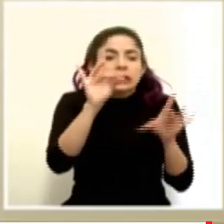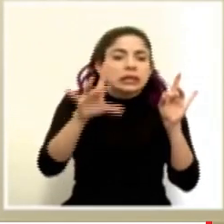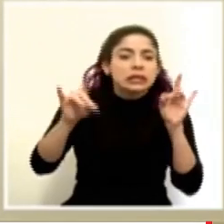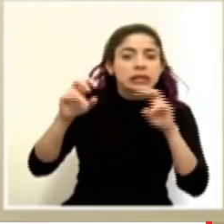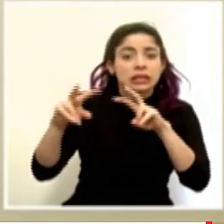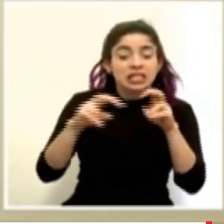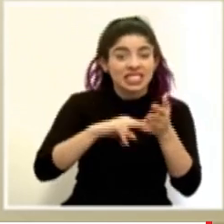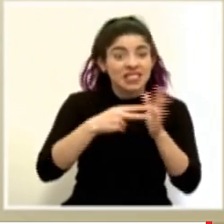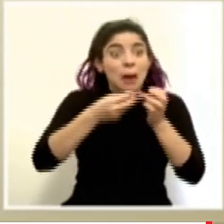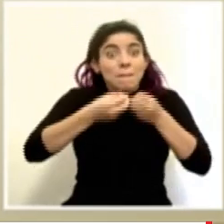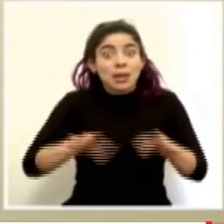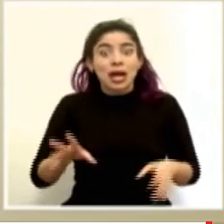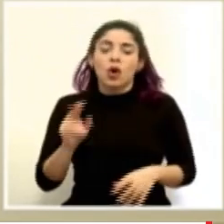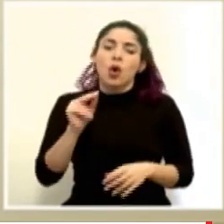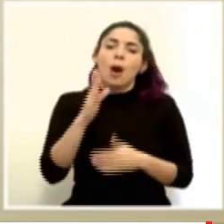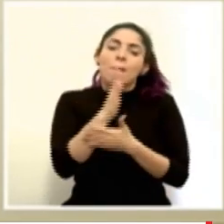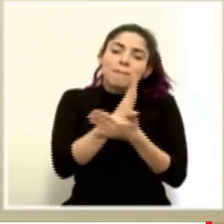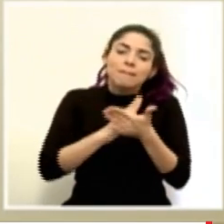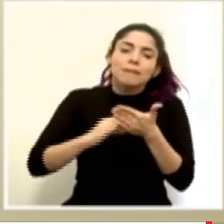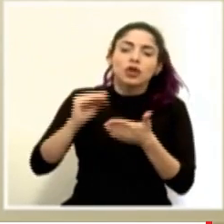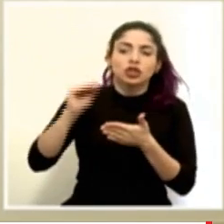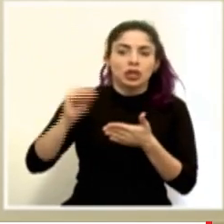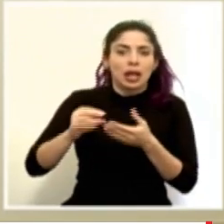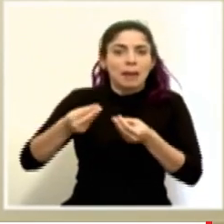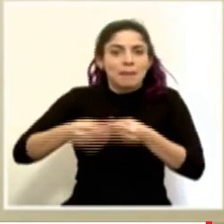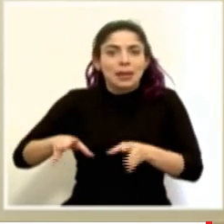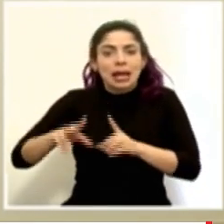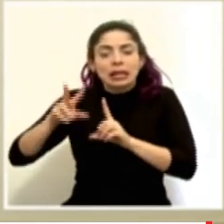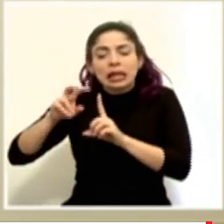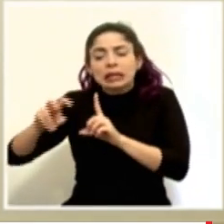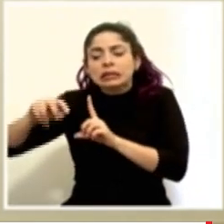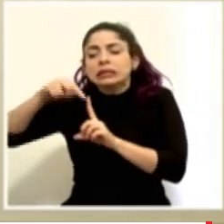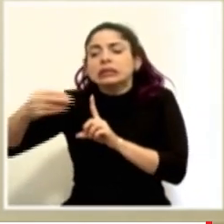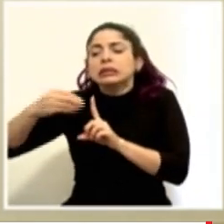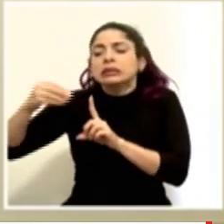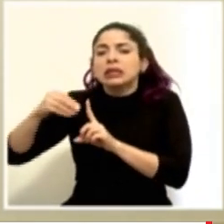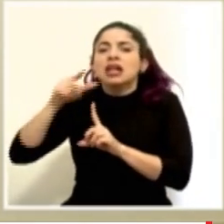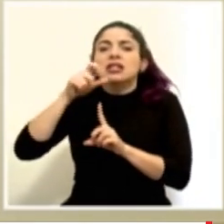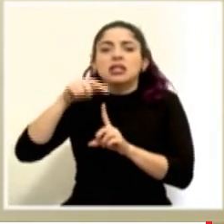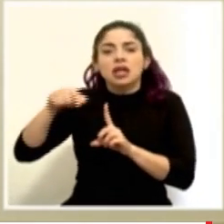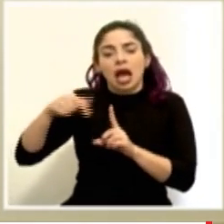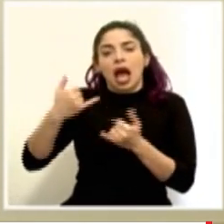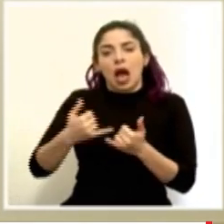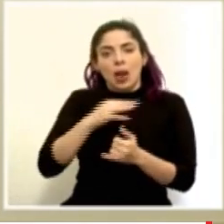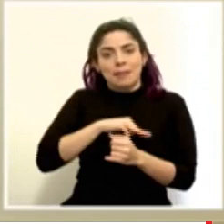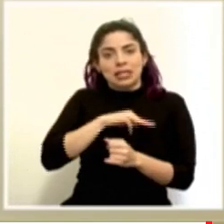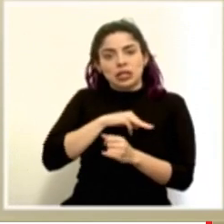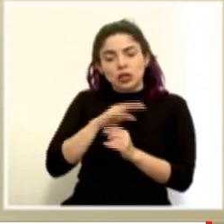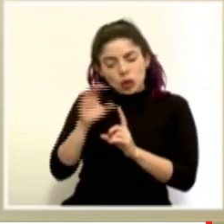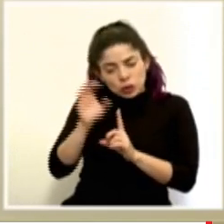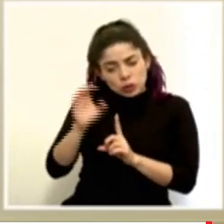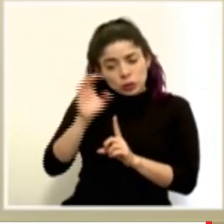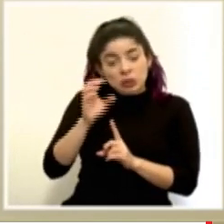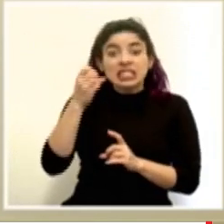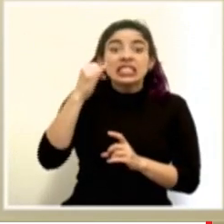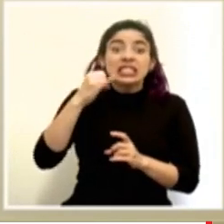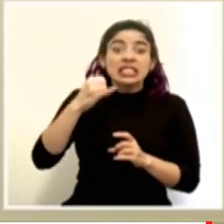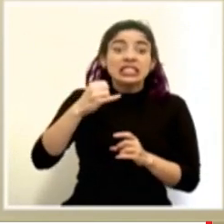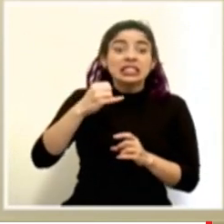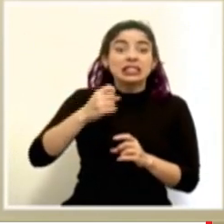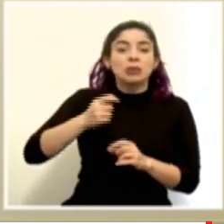que no es que la hemos perdido del todo, pero sí hemos perdido un porcentaje importante de la trazabilidad y esa es nuestra misión. Que se habría que tomar eventualmente